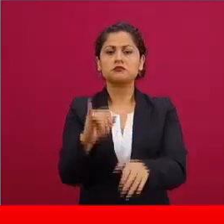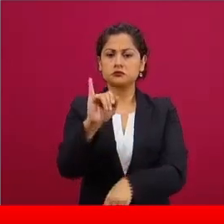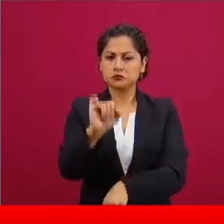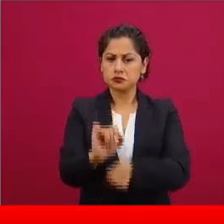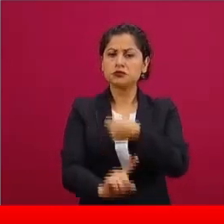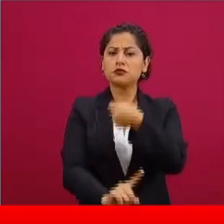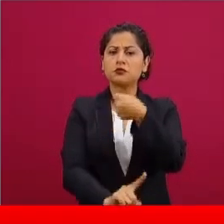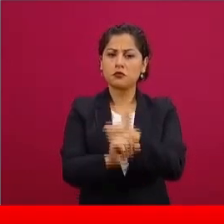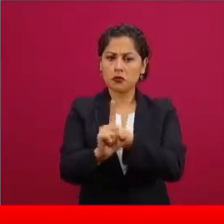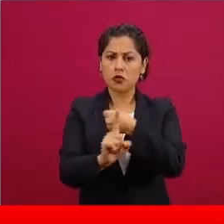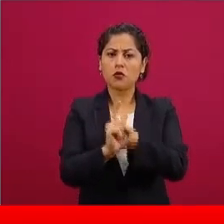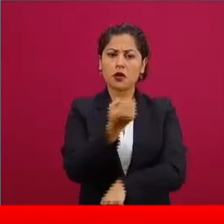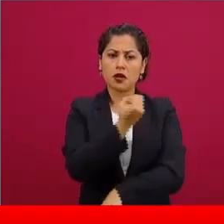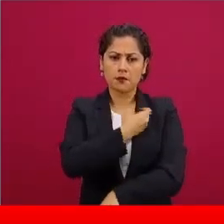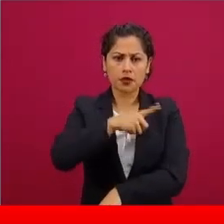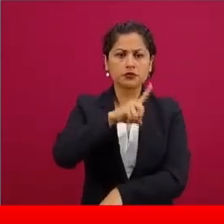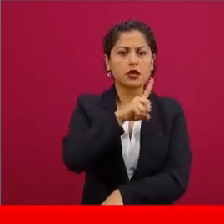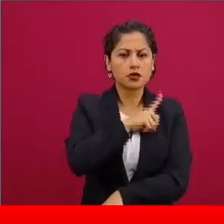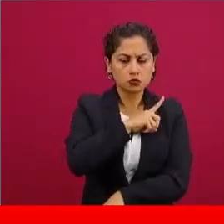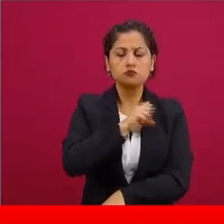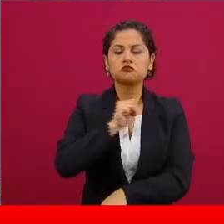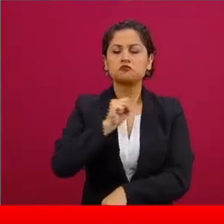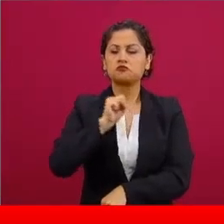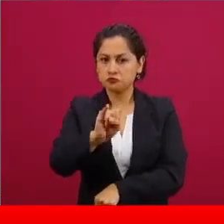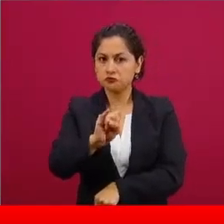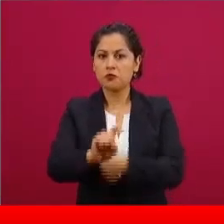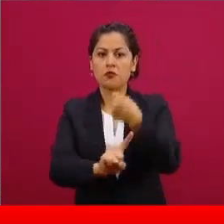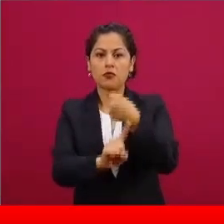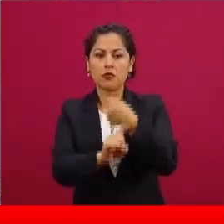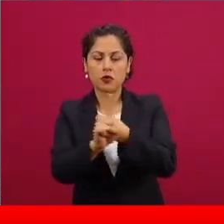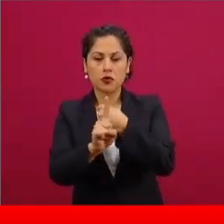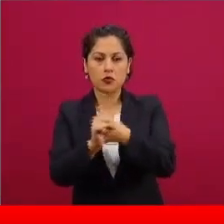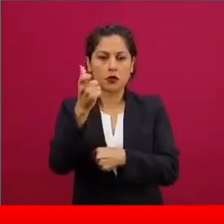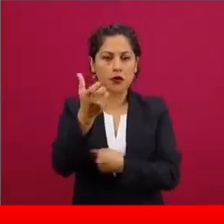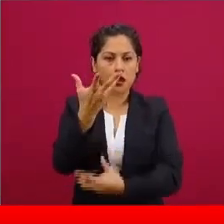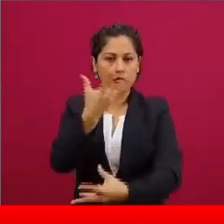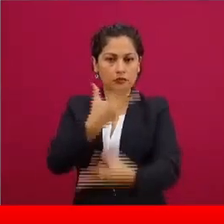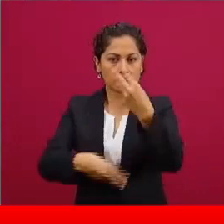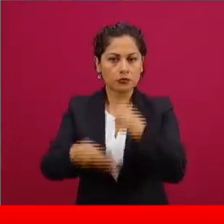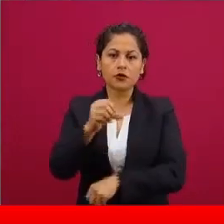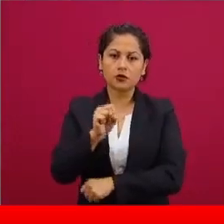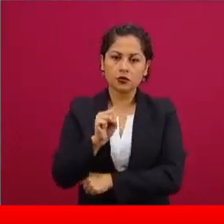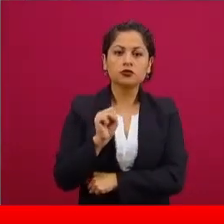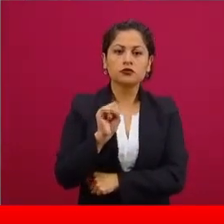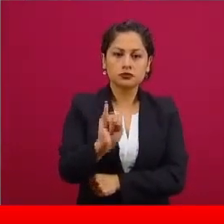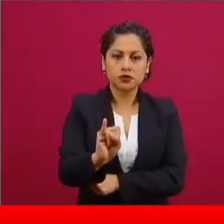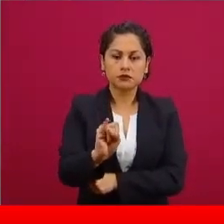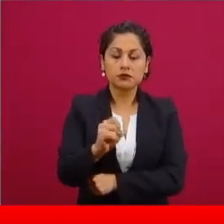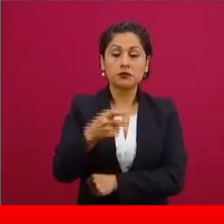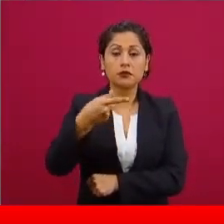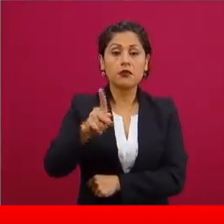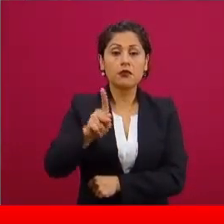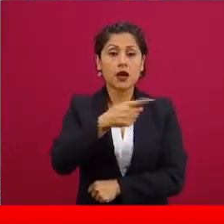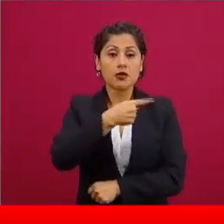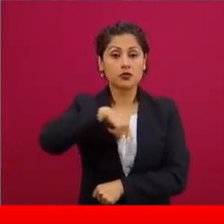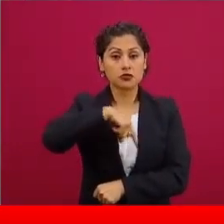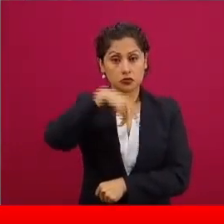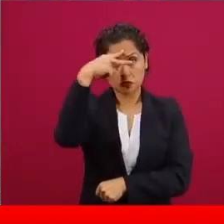la crisis económica o de cualquier índole